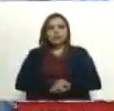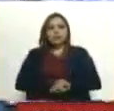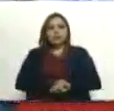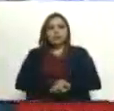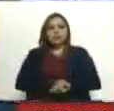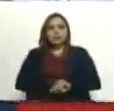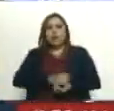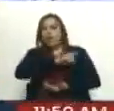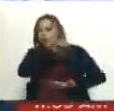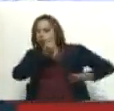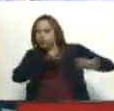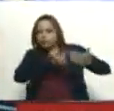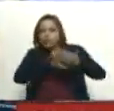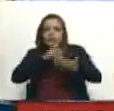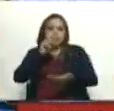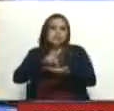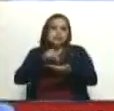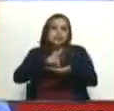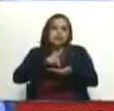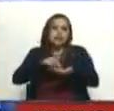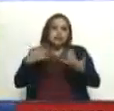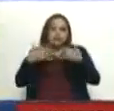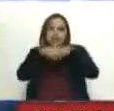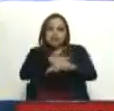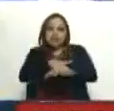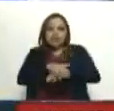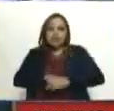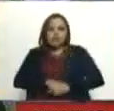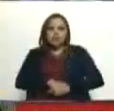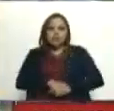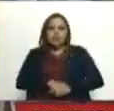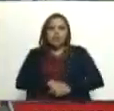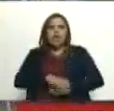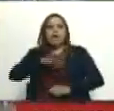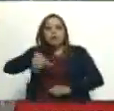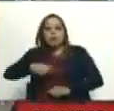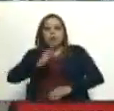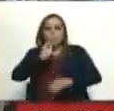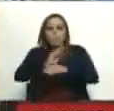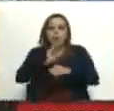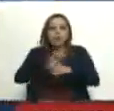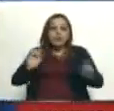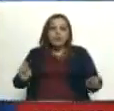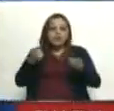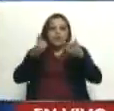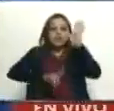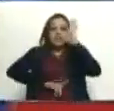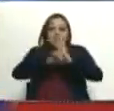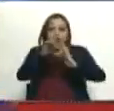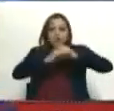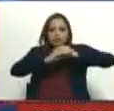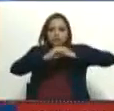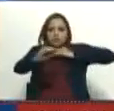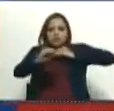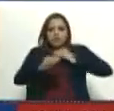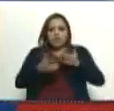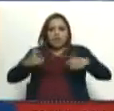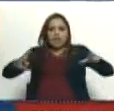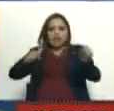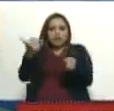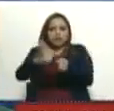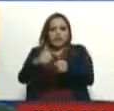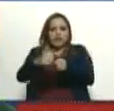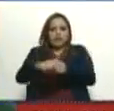integral a el rescate, conservación y desarrollo sostenible del lago de